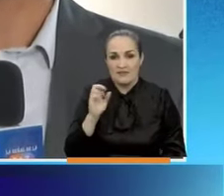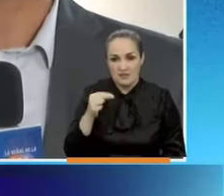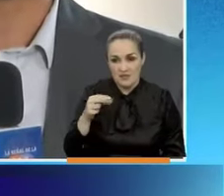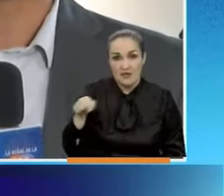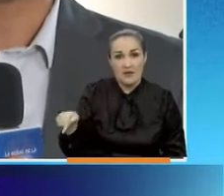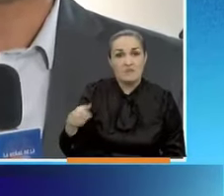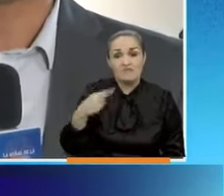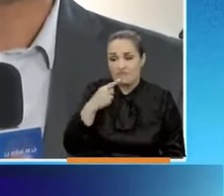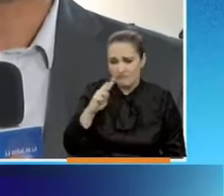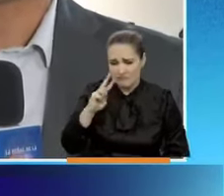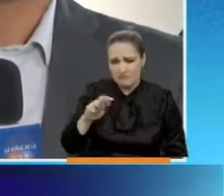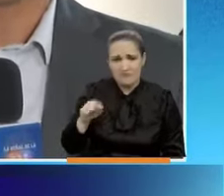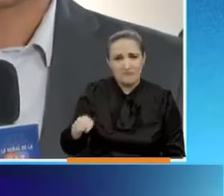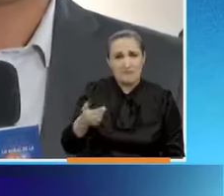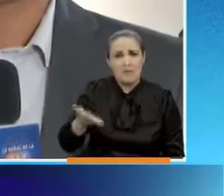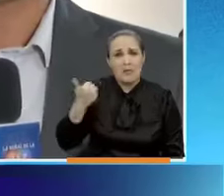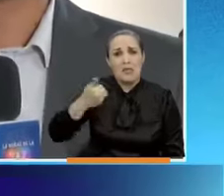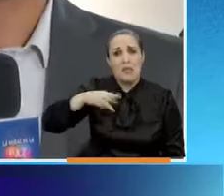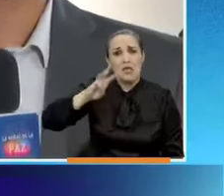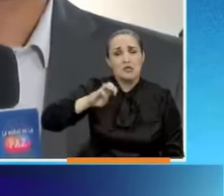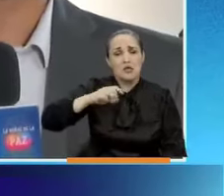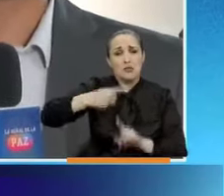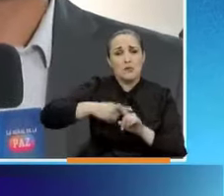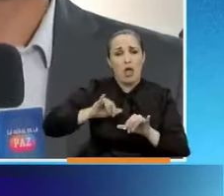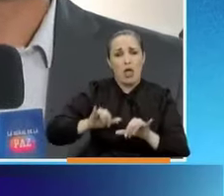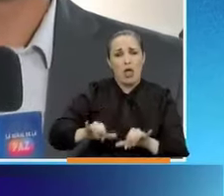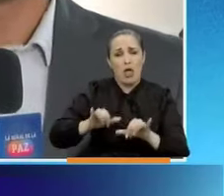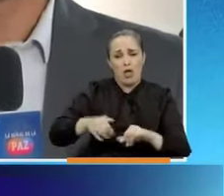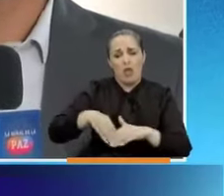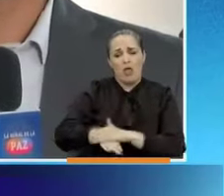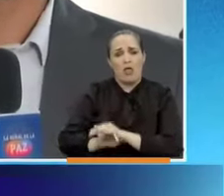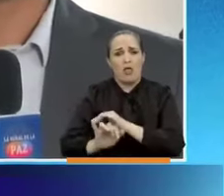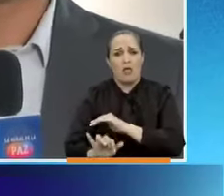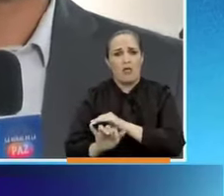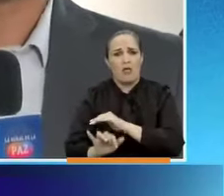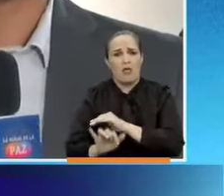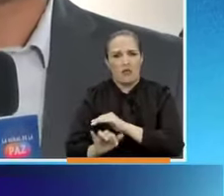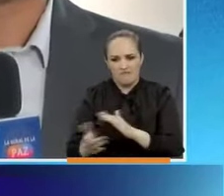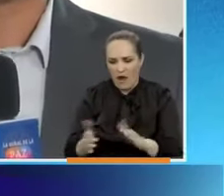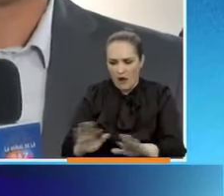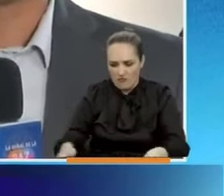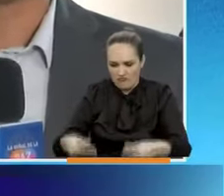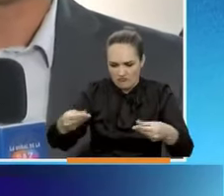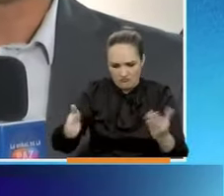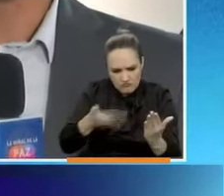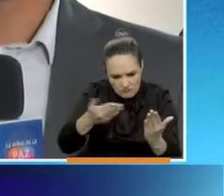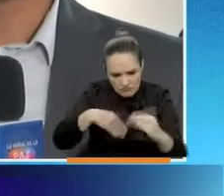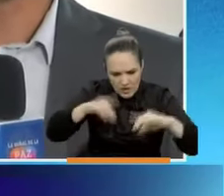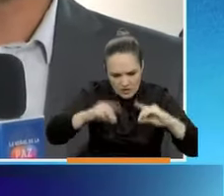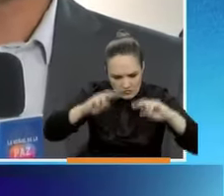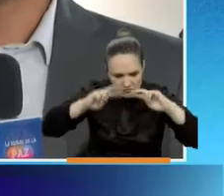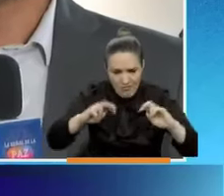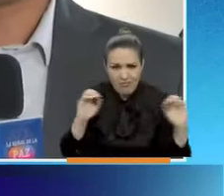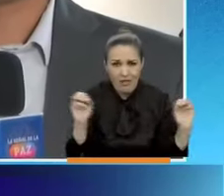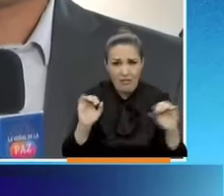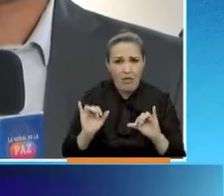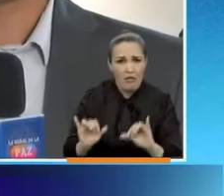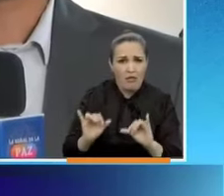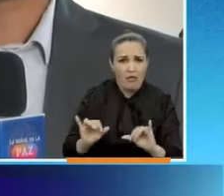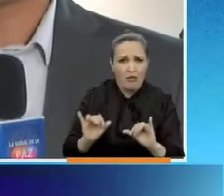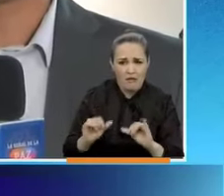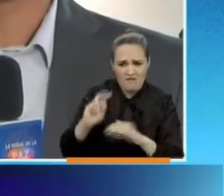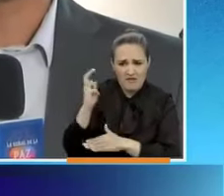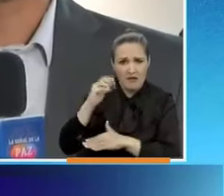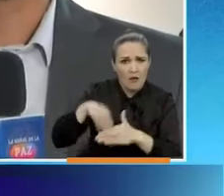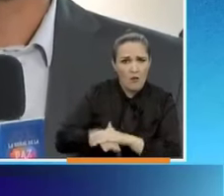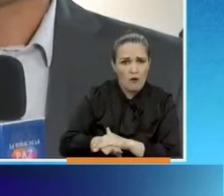casos llevaban más de 18 meses estancados en los despachos judiciales sin que se tomaran decisiones de fondo, y que en otros de los